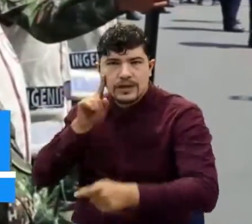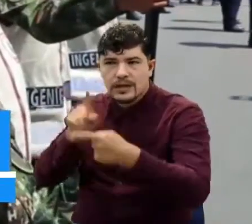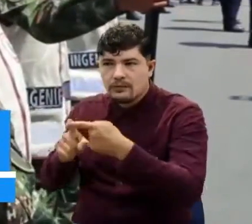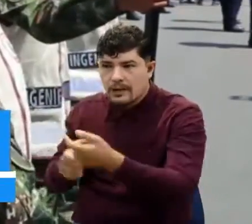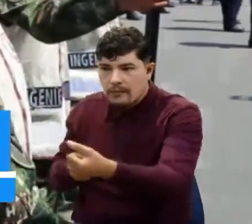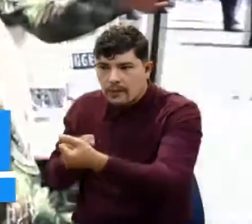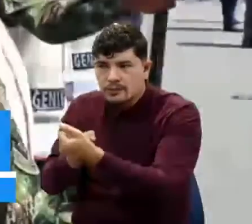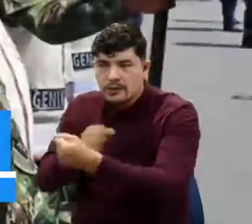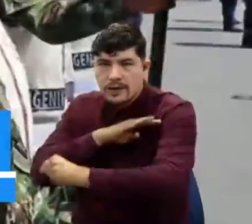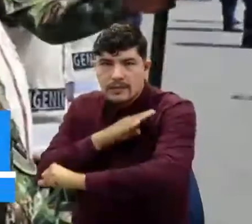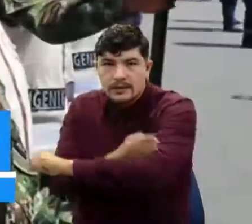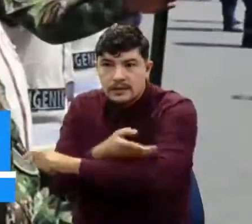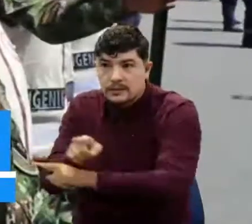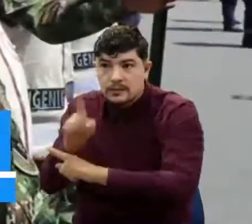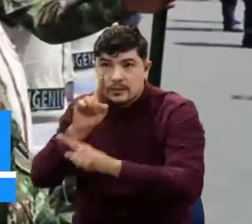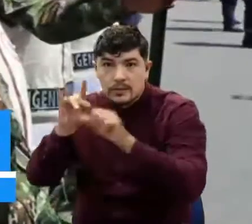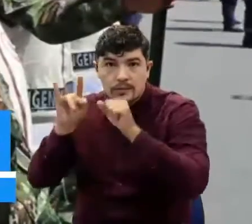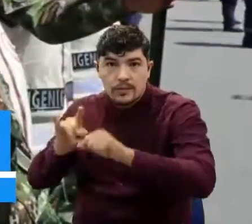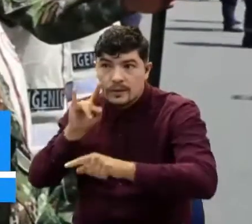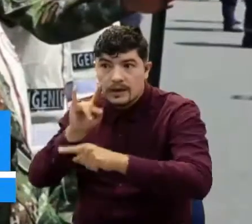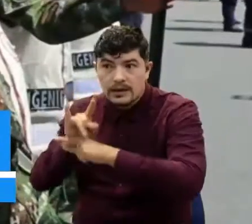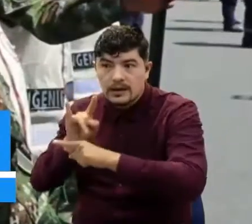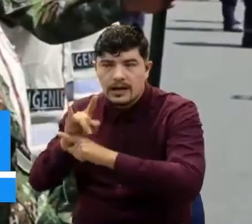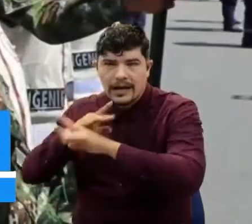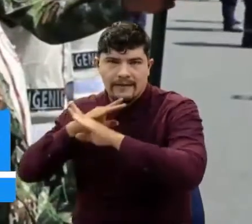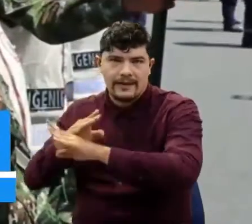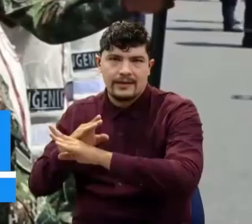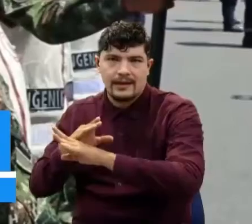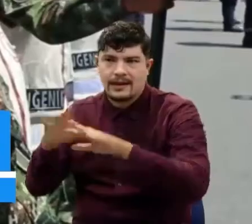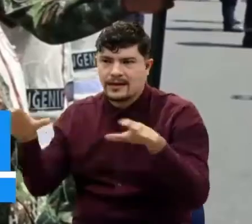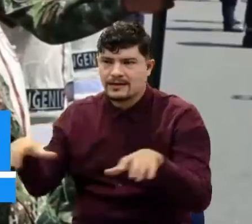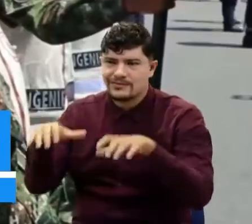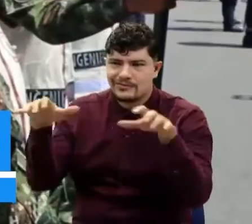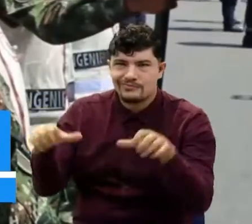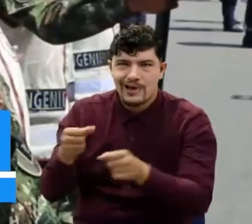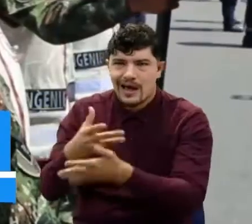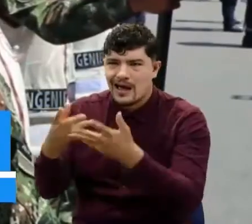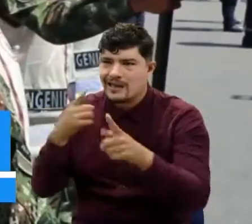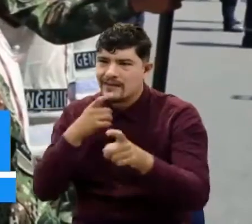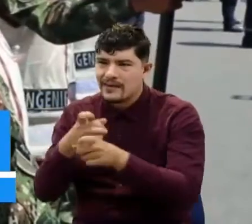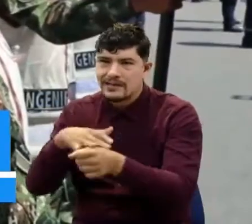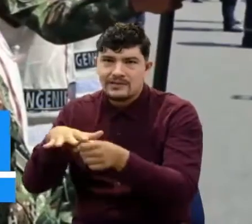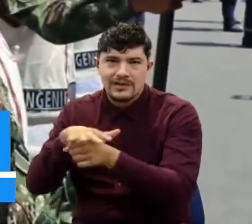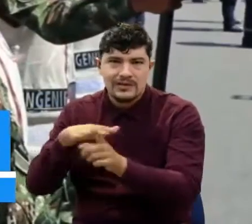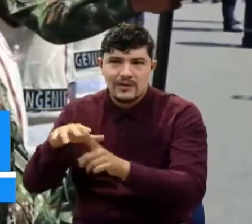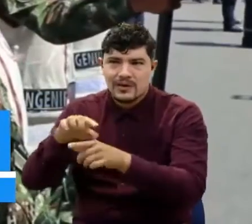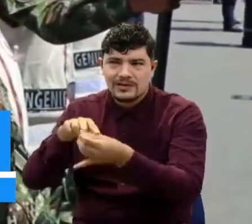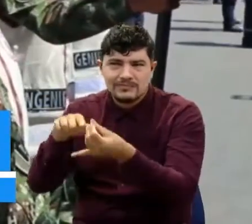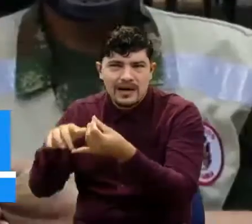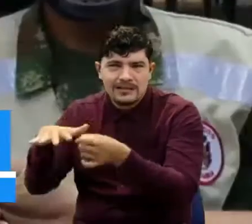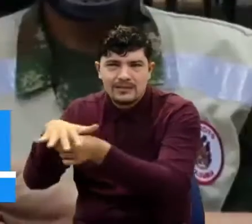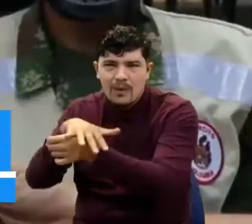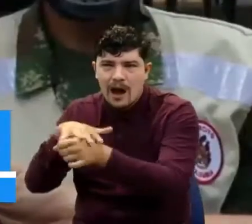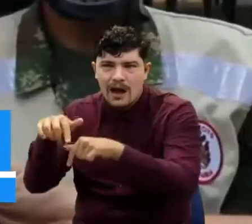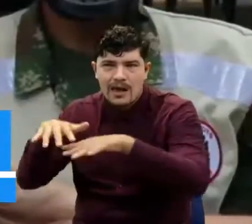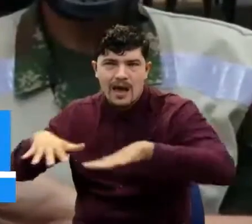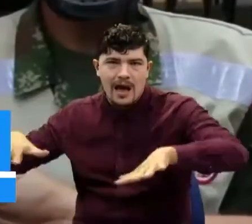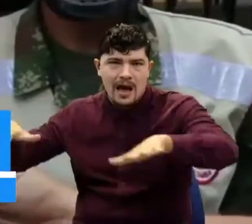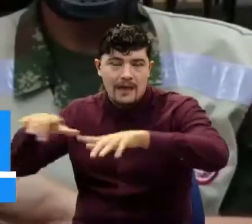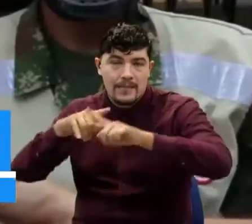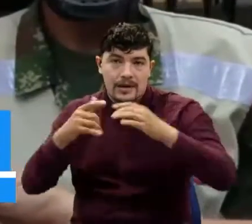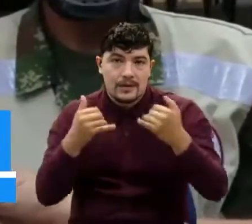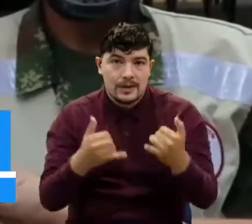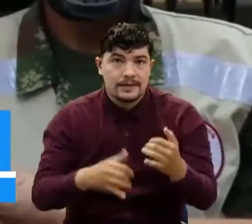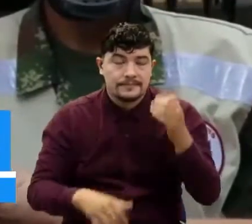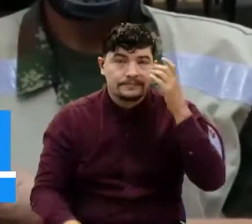nuestras capacidades para poder contrarrestar y actuar en estas eventualidades y casos especiales que se presentan aquí en nuestra jurisdicción. Sin duda,